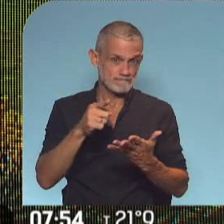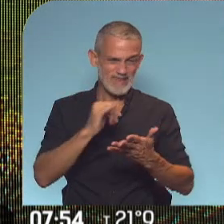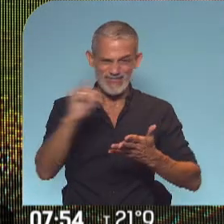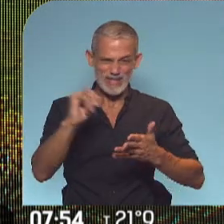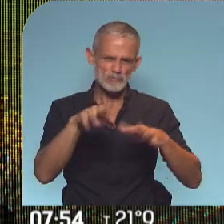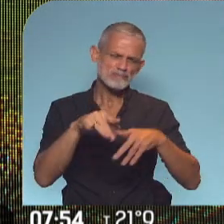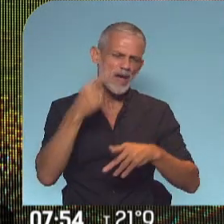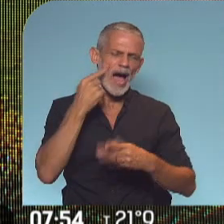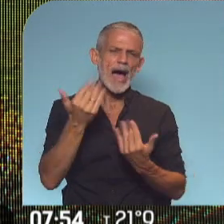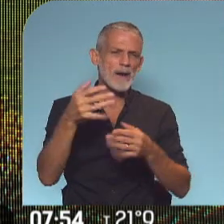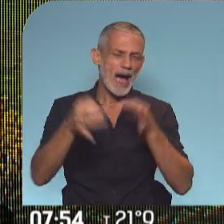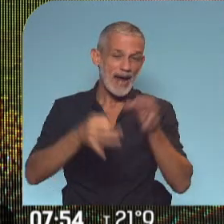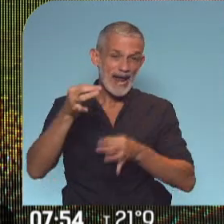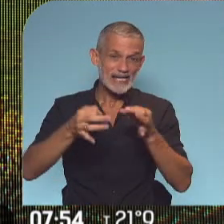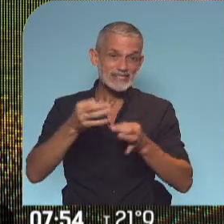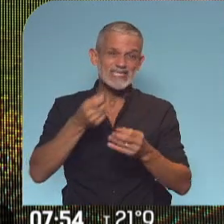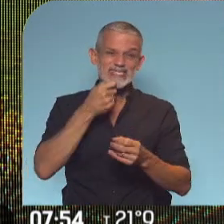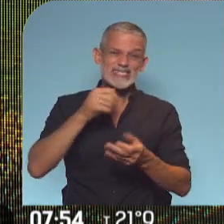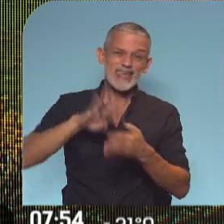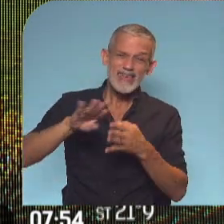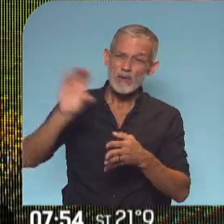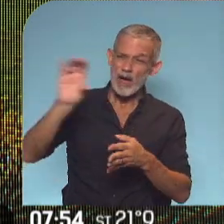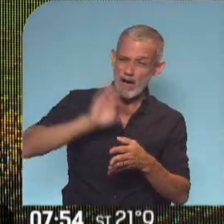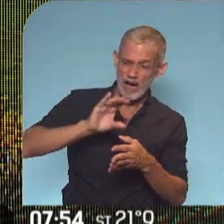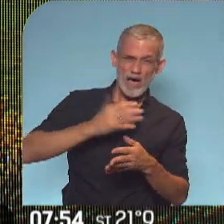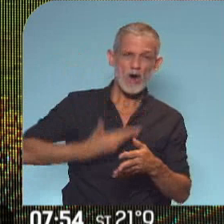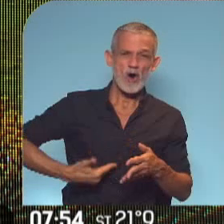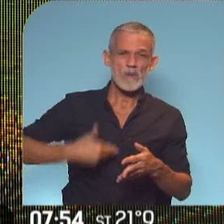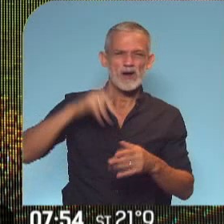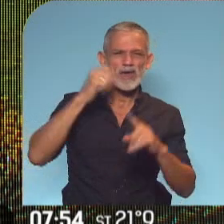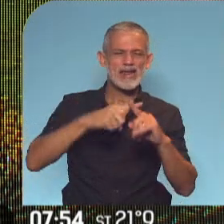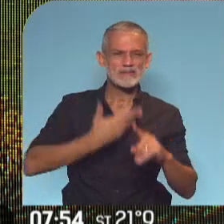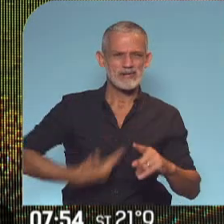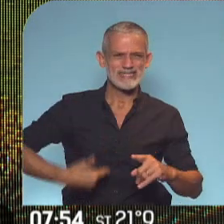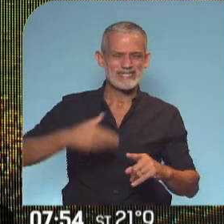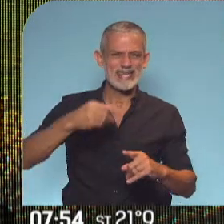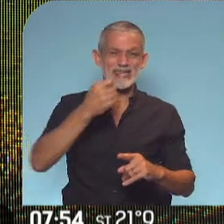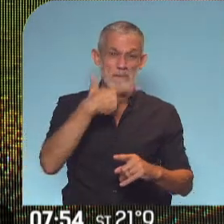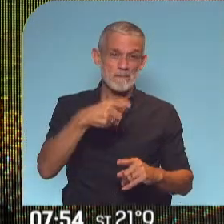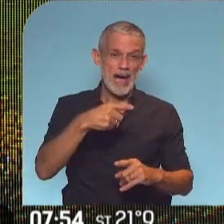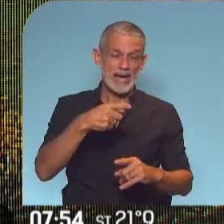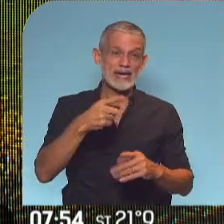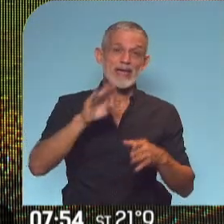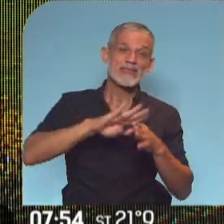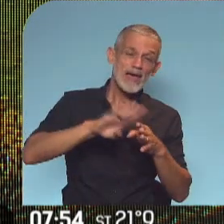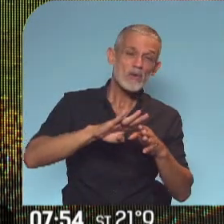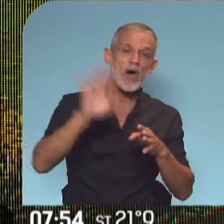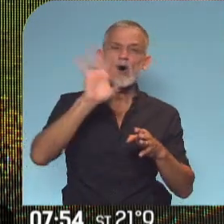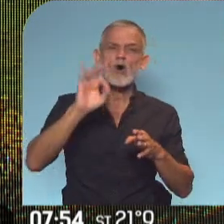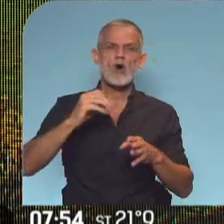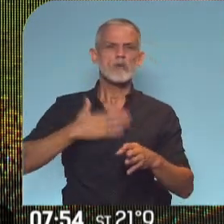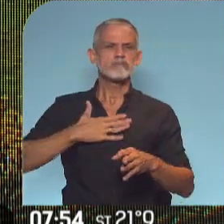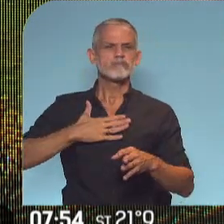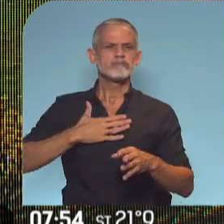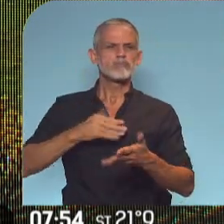se evalúe, se analice la toma de deuda por parte del gobierno del expresidente Mauricio Macri. Deuda o